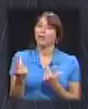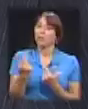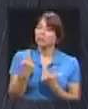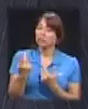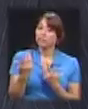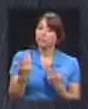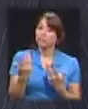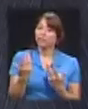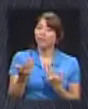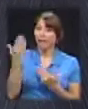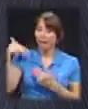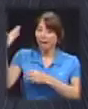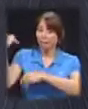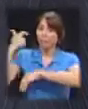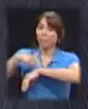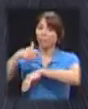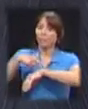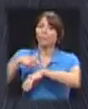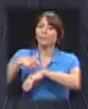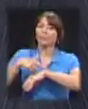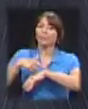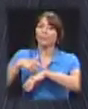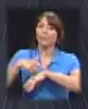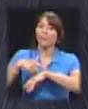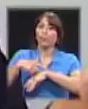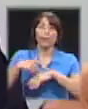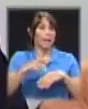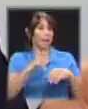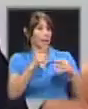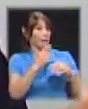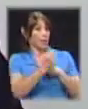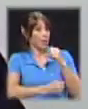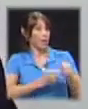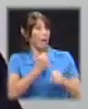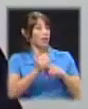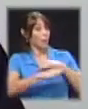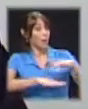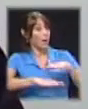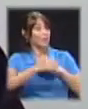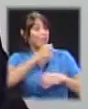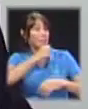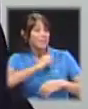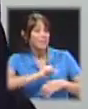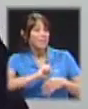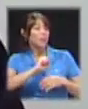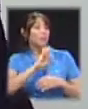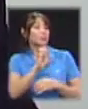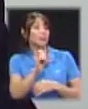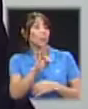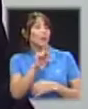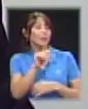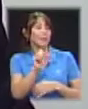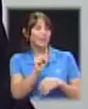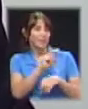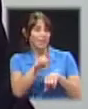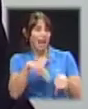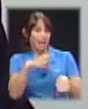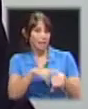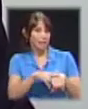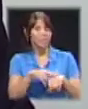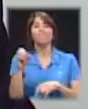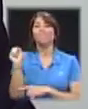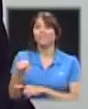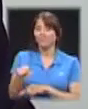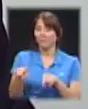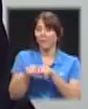ahí, cuando yo entré... Y el año base de las antiguas cuentas nacionales también. Sí, señor, también. El profesor